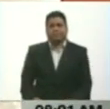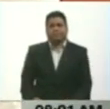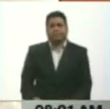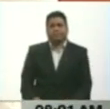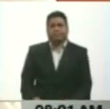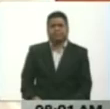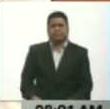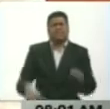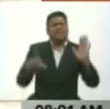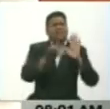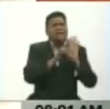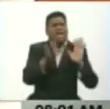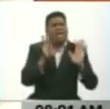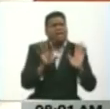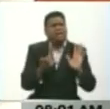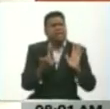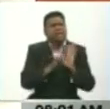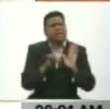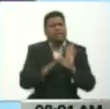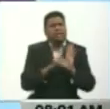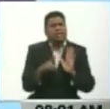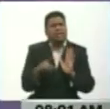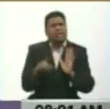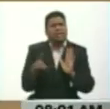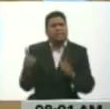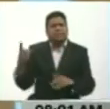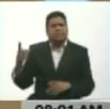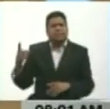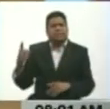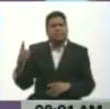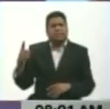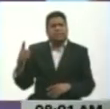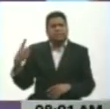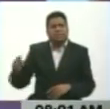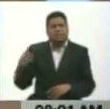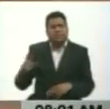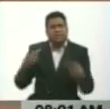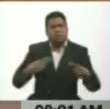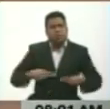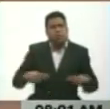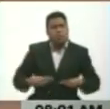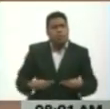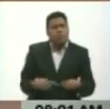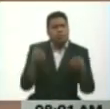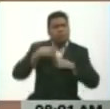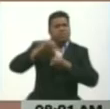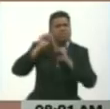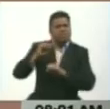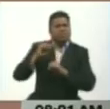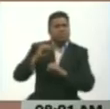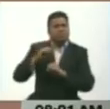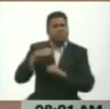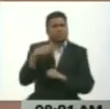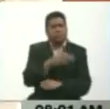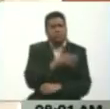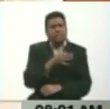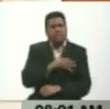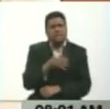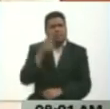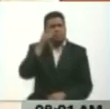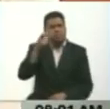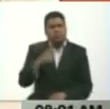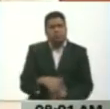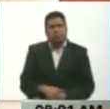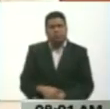Ley de... Esa es la ley que la ley, ley para la defensa de derechos humanos y sociedad civil en Venezuela. Se me quedó por fuera,